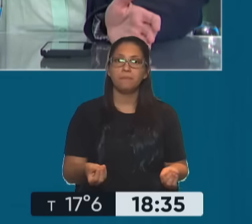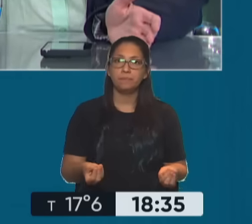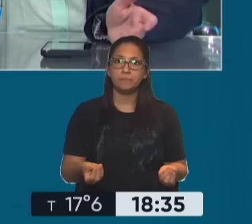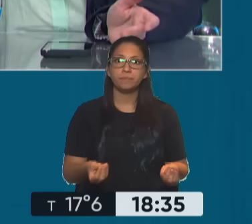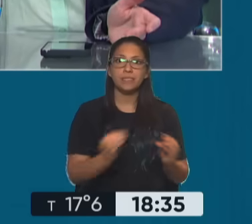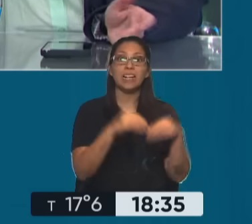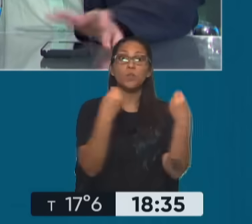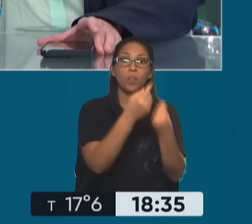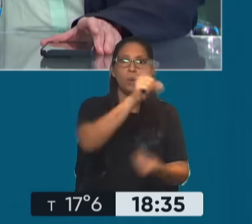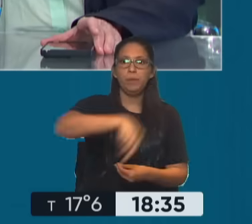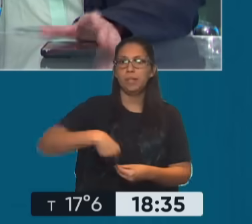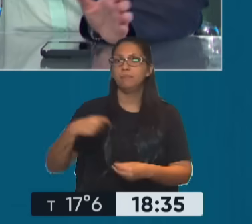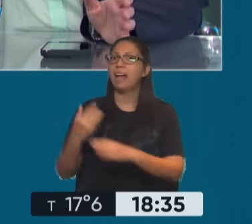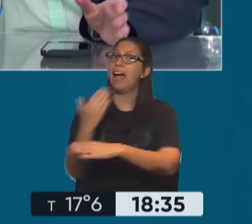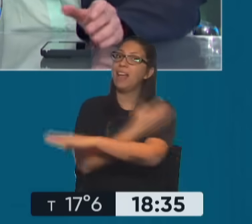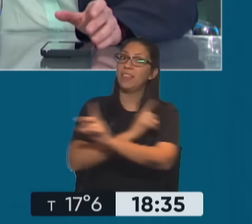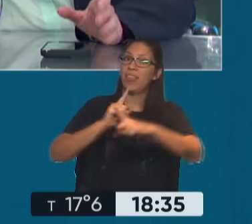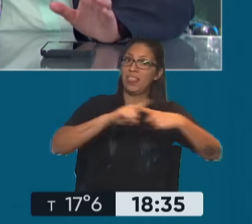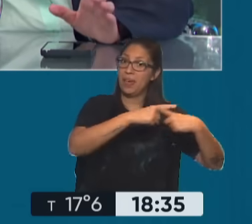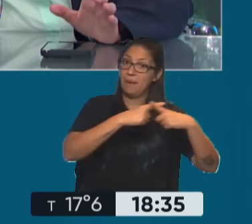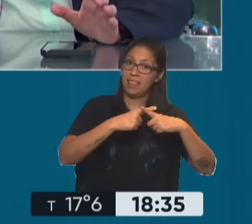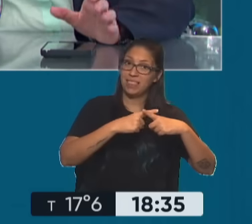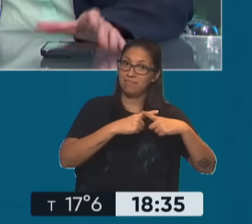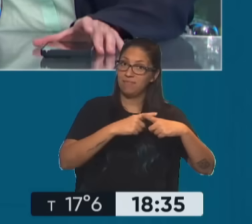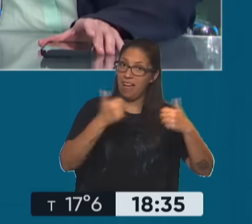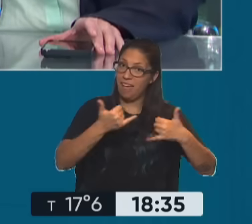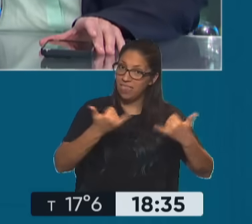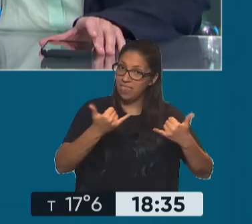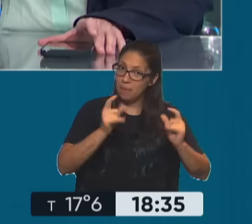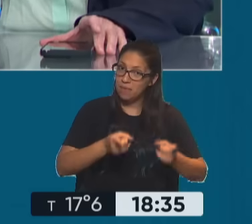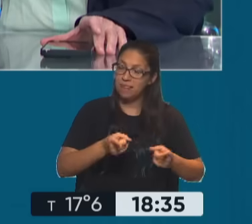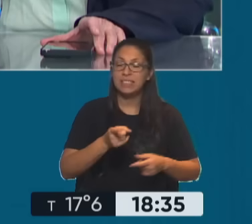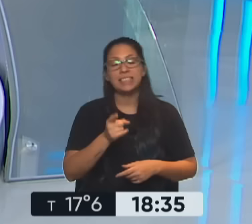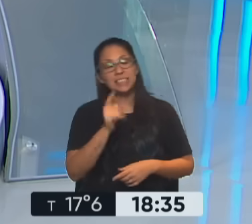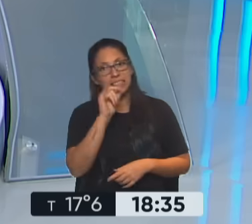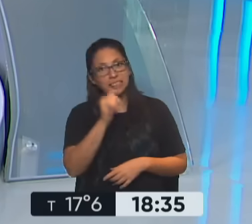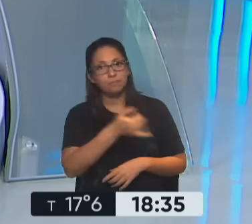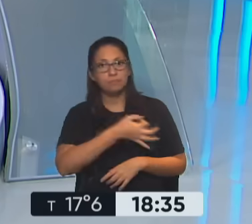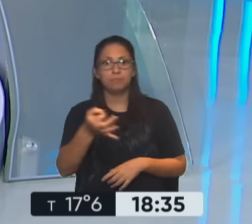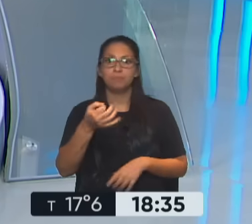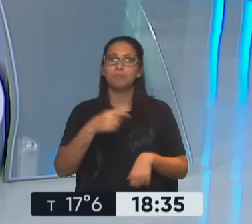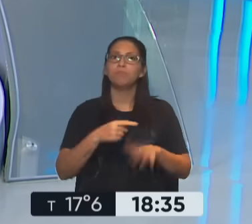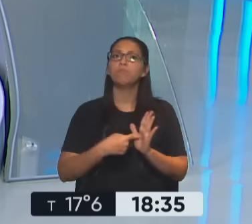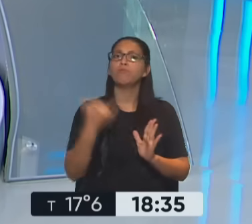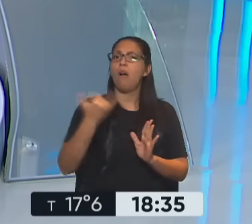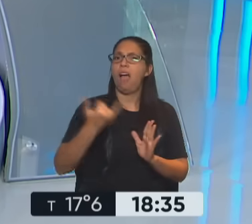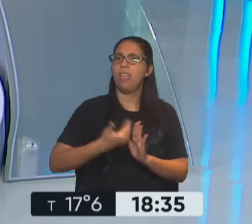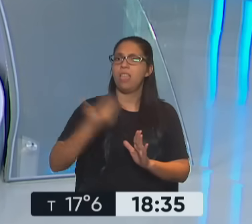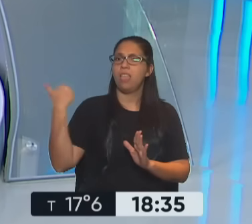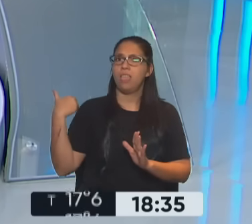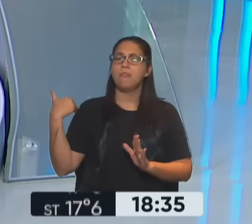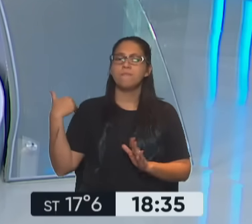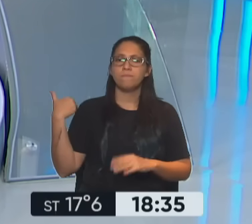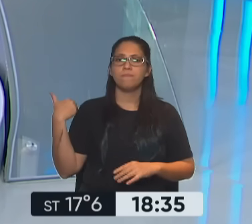lo pronto... Hay un debate. En el medio hay un debate, por supuesto. Igual a él le queda lo que no tenía antes, es un